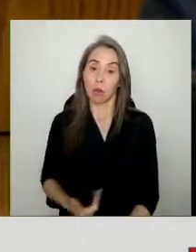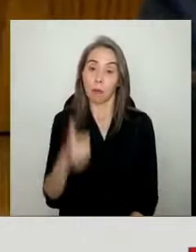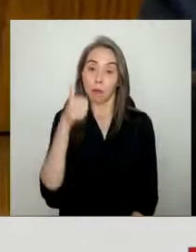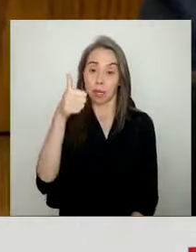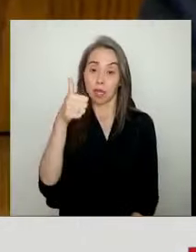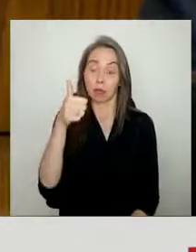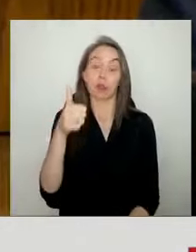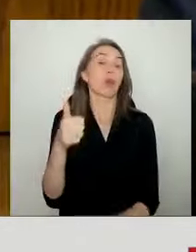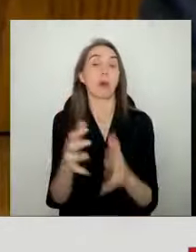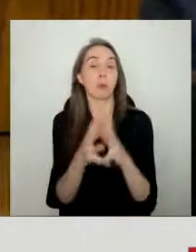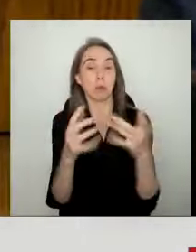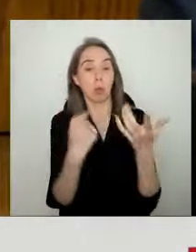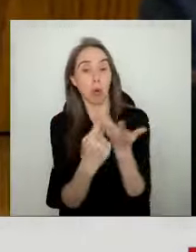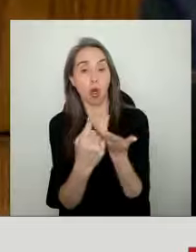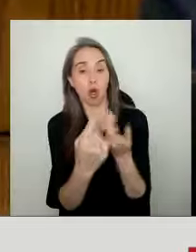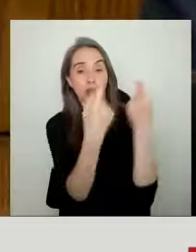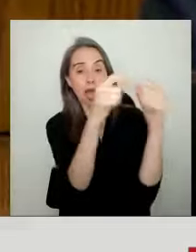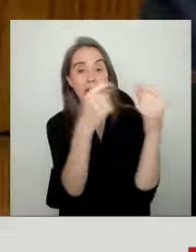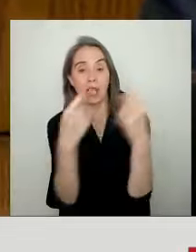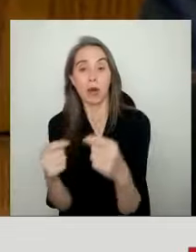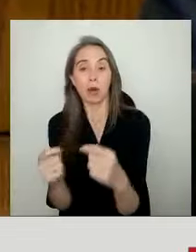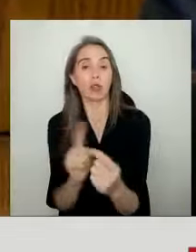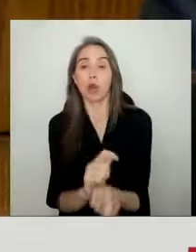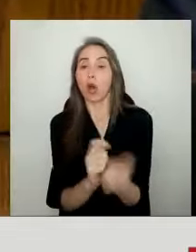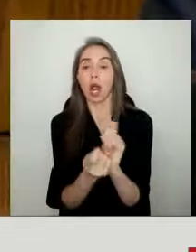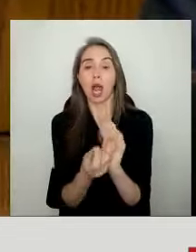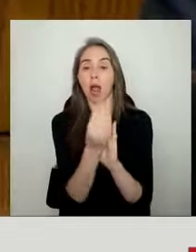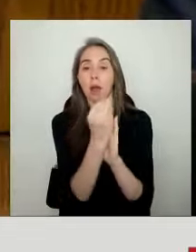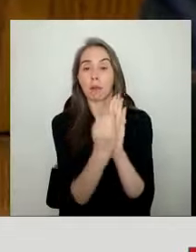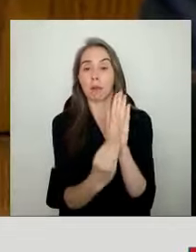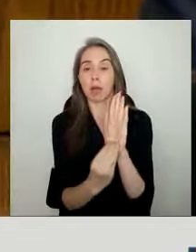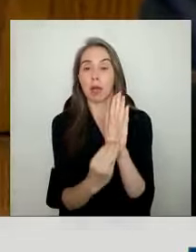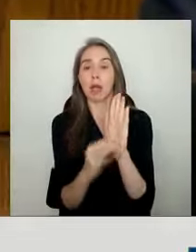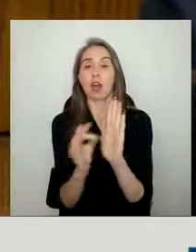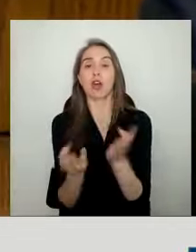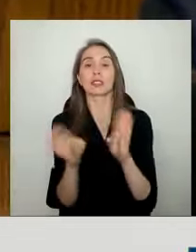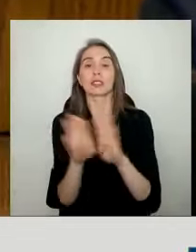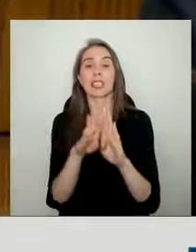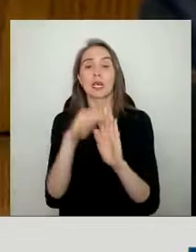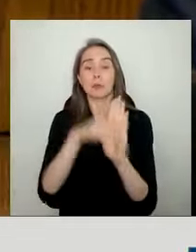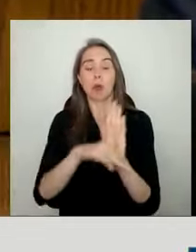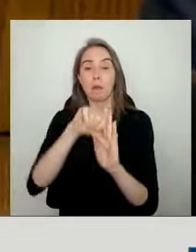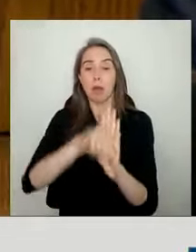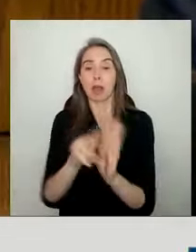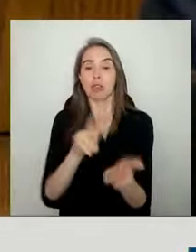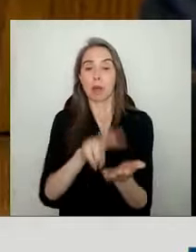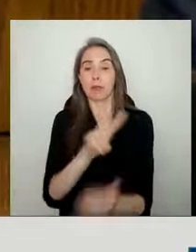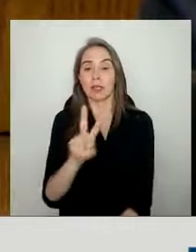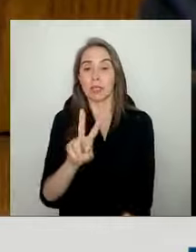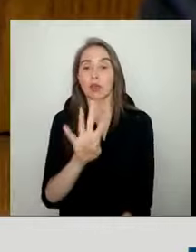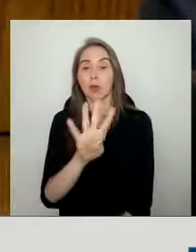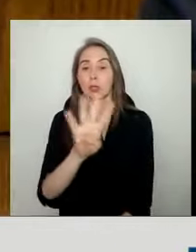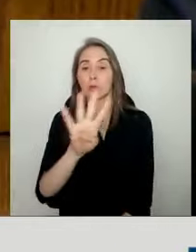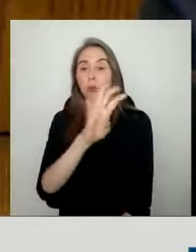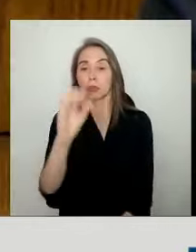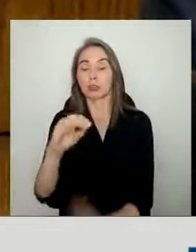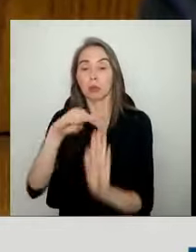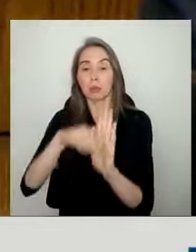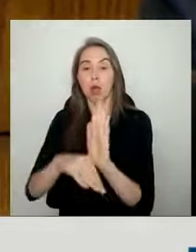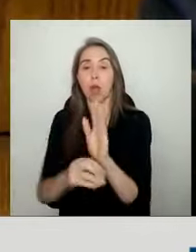no resultan en la reformulación o cierre de programa ineficacia el 2022 44 por de los programas nuevos o